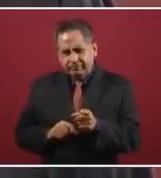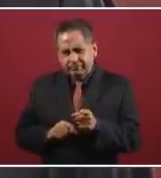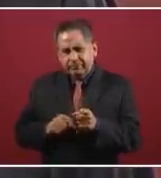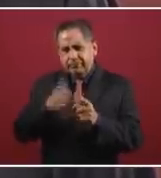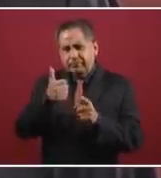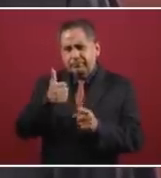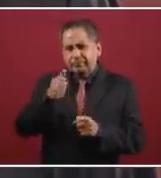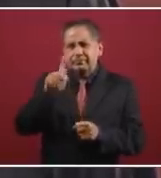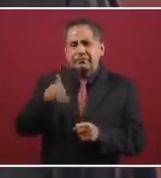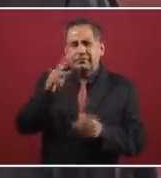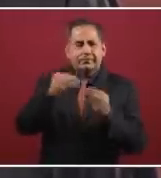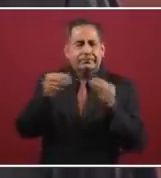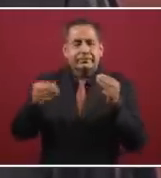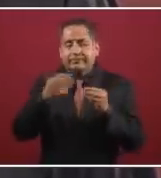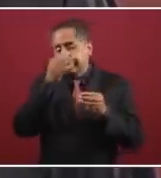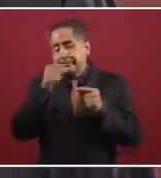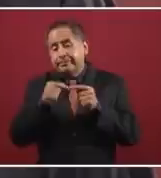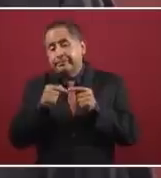6 kilómetros